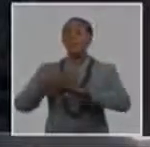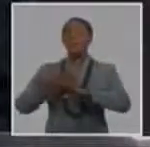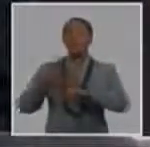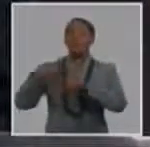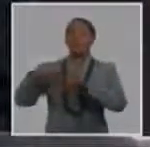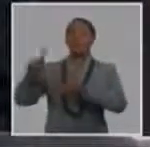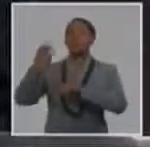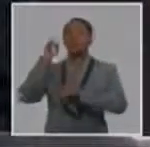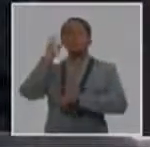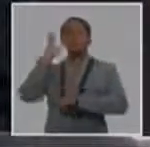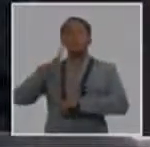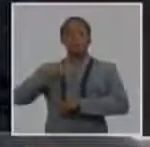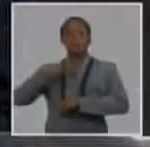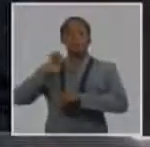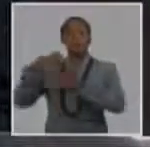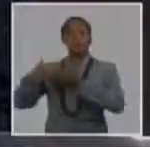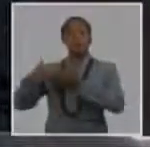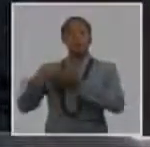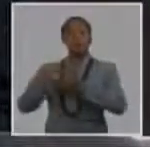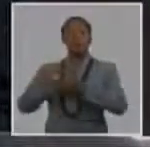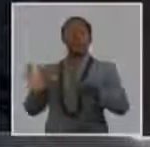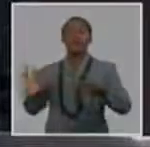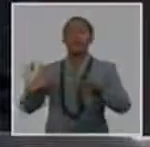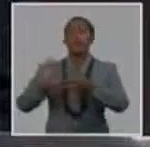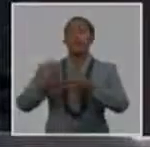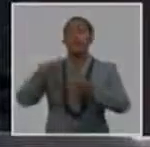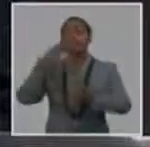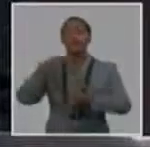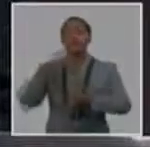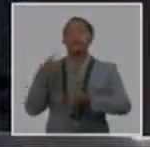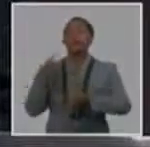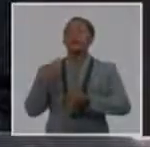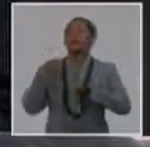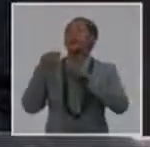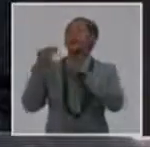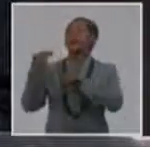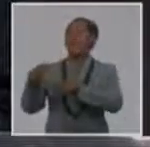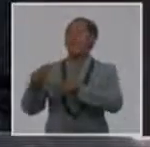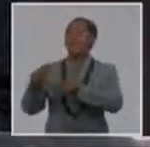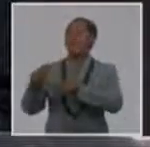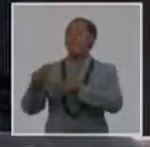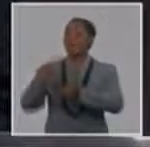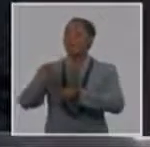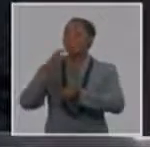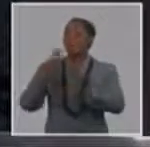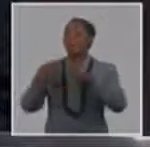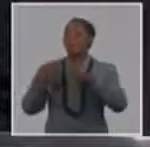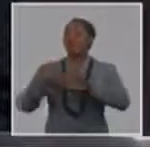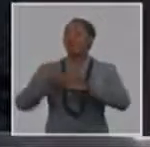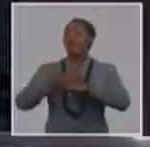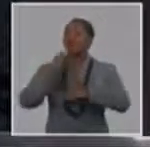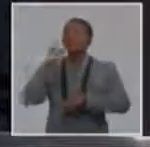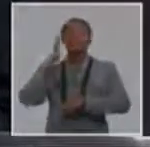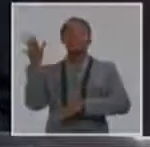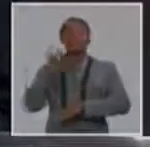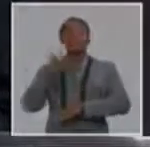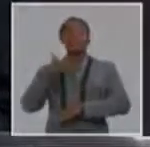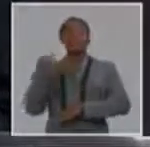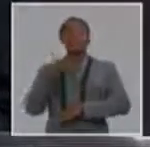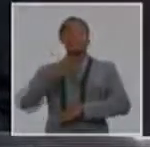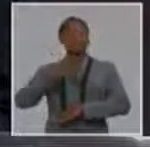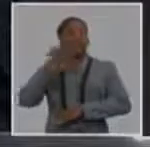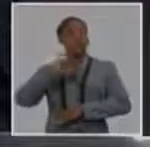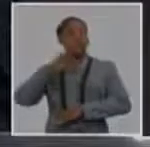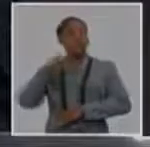importante. Bueno, tenemos 71 objetos de invención que están en todos estos territorios que mencionaba, y en